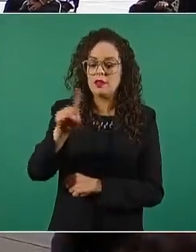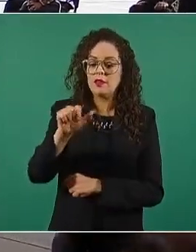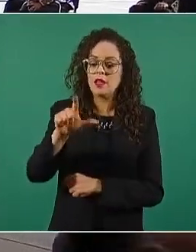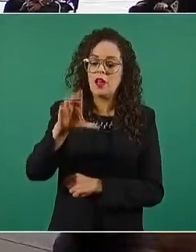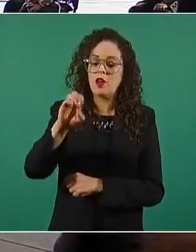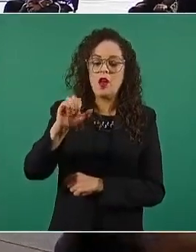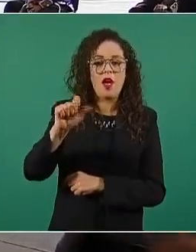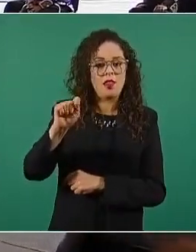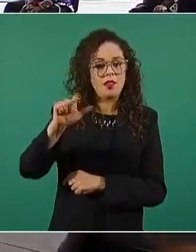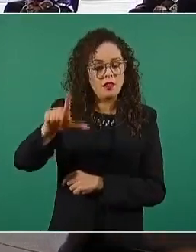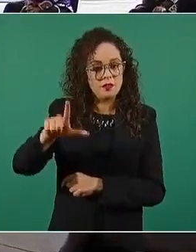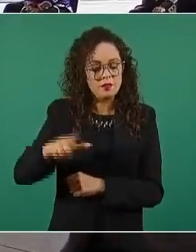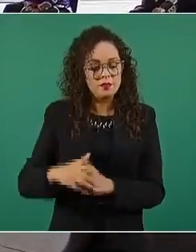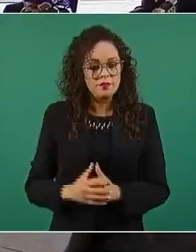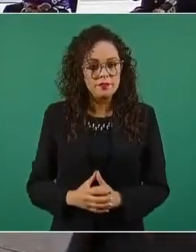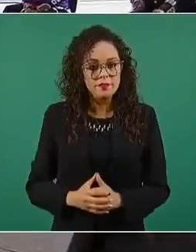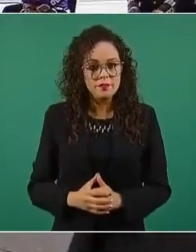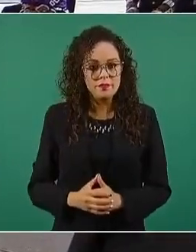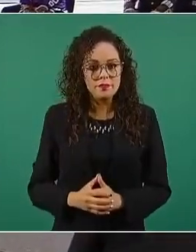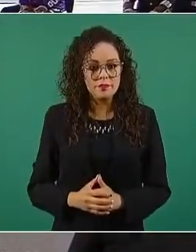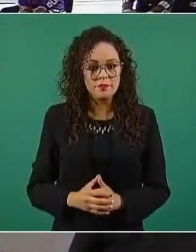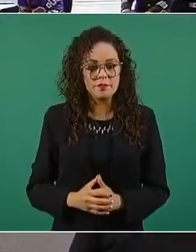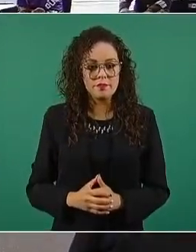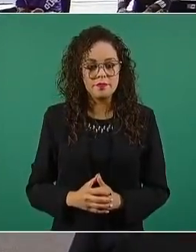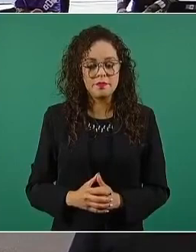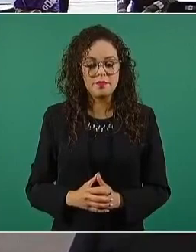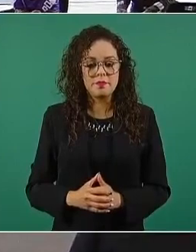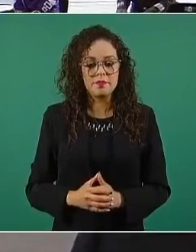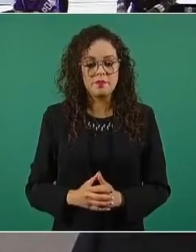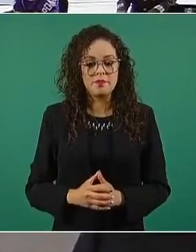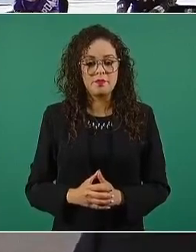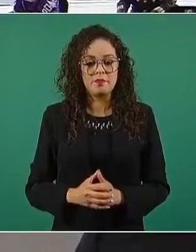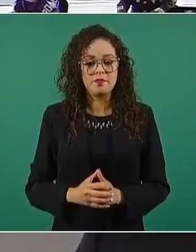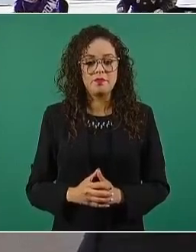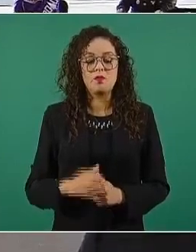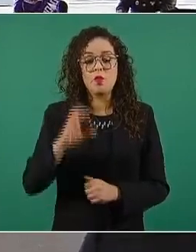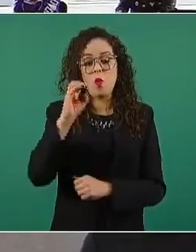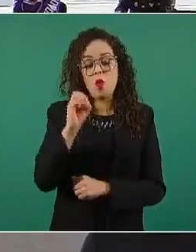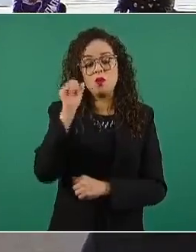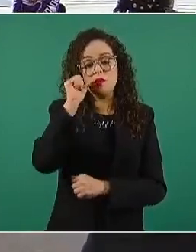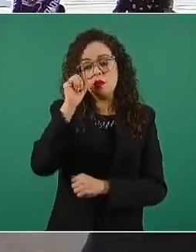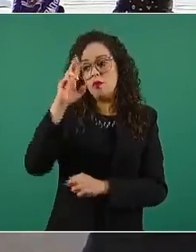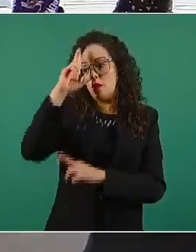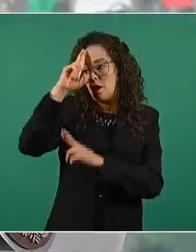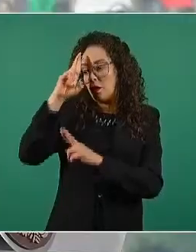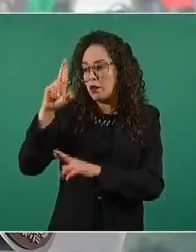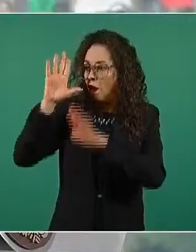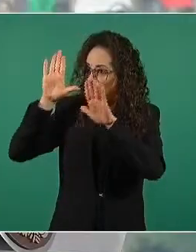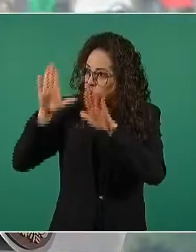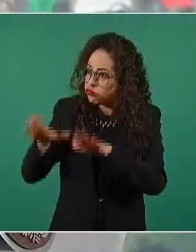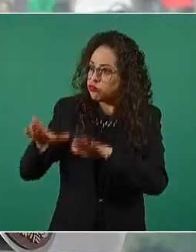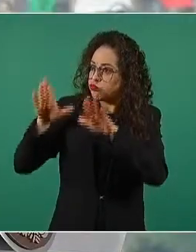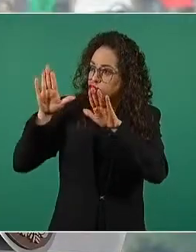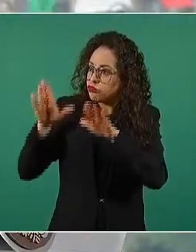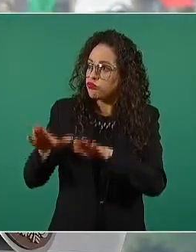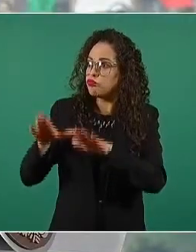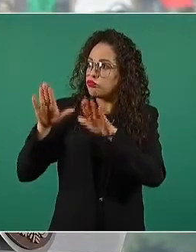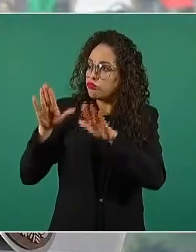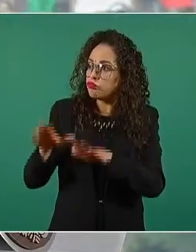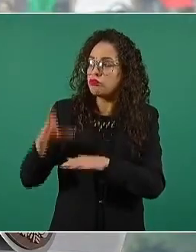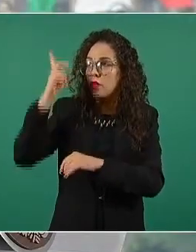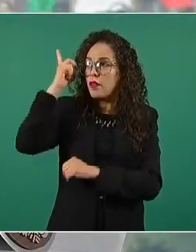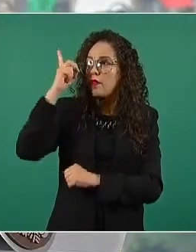o que la adoración de ídolos era una práctica demoníaca.